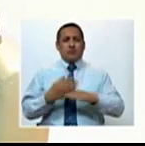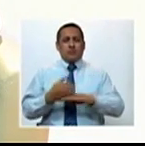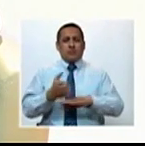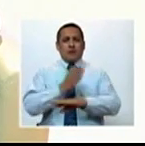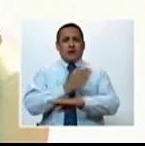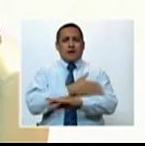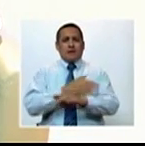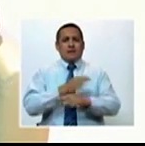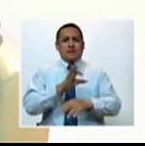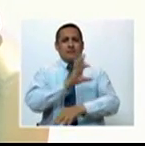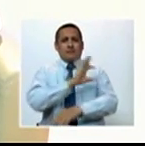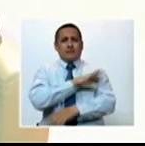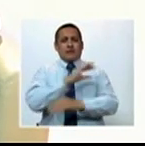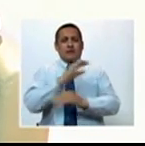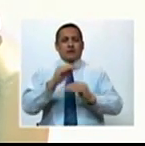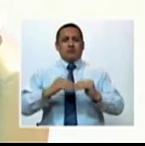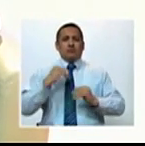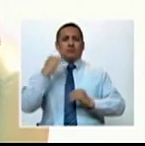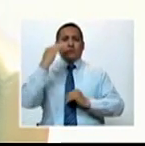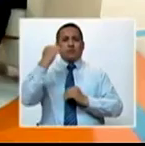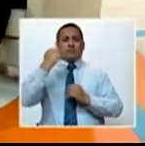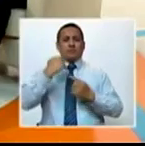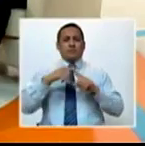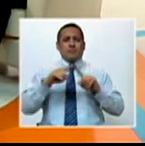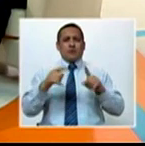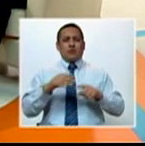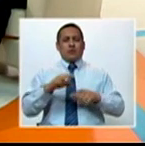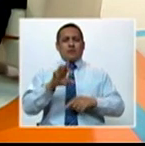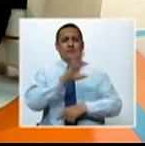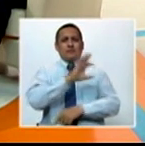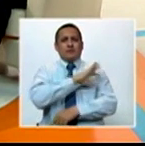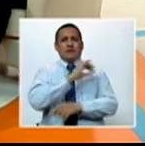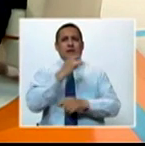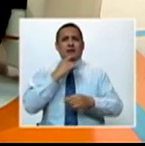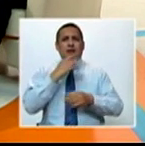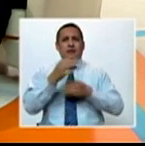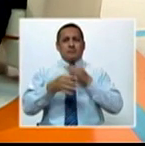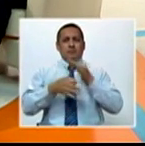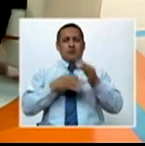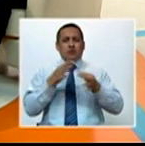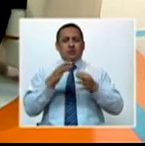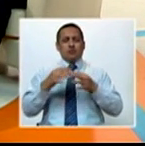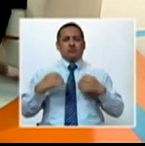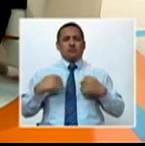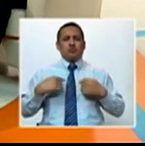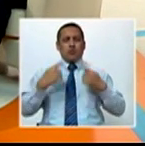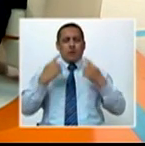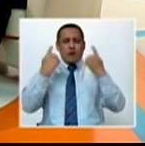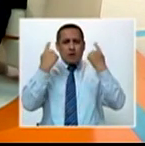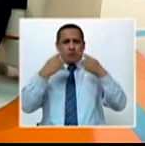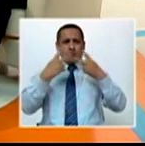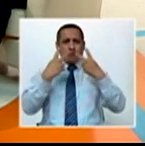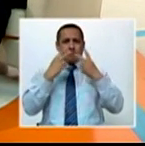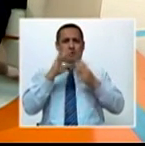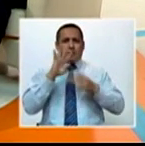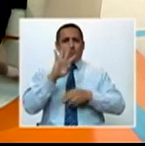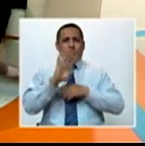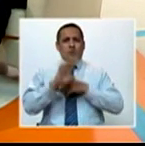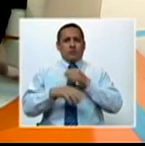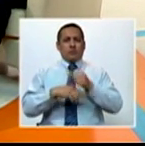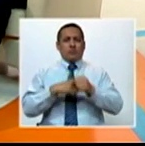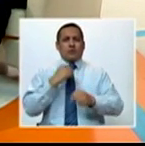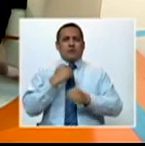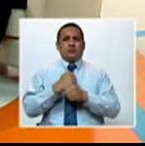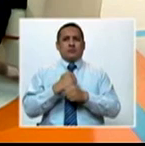superior, pero el fiscal supremo le dijo no, yo estoy de acuerdo con los 4 años.